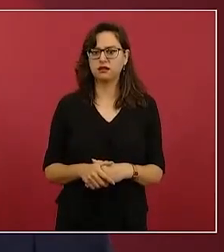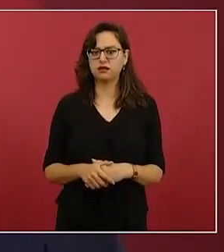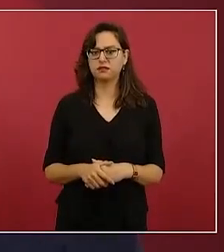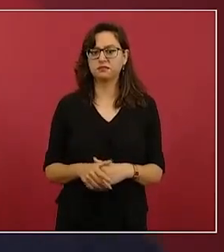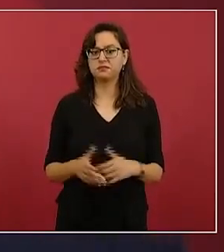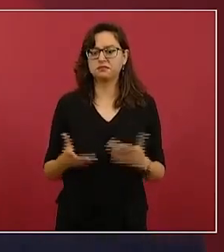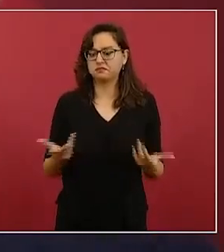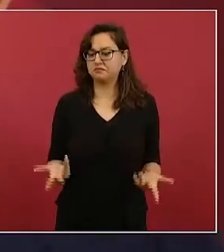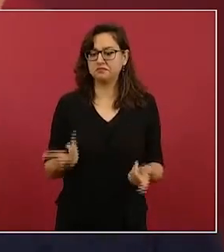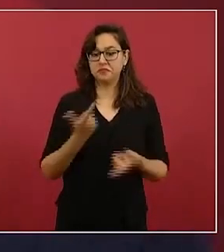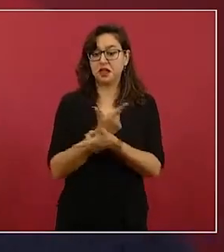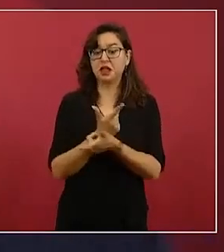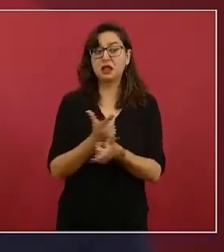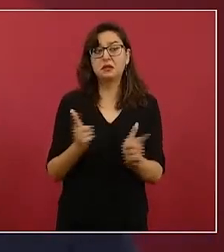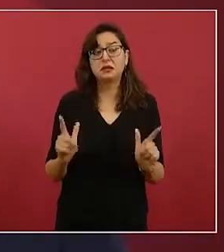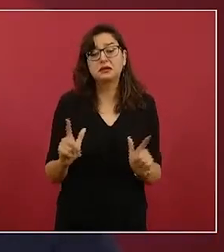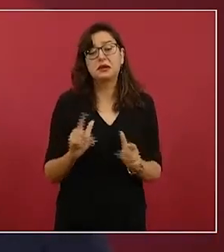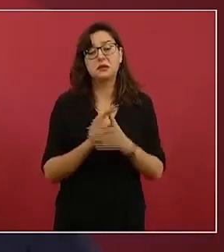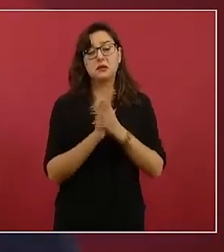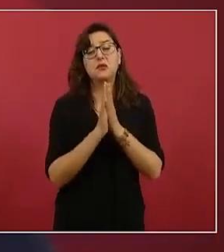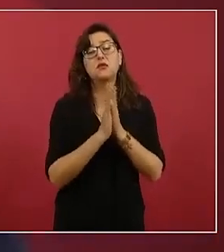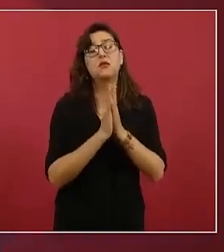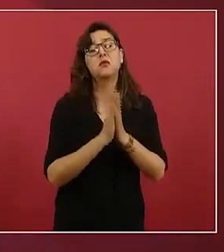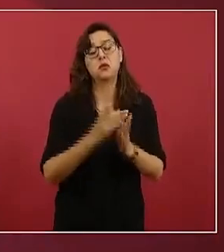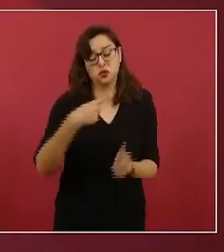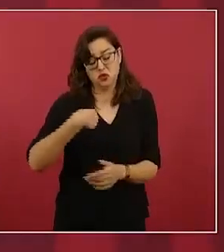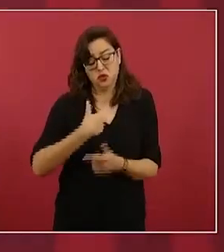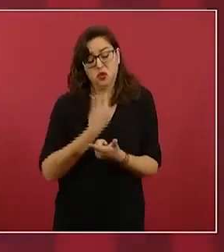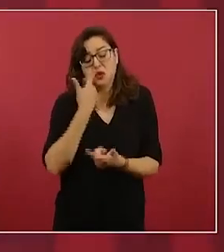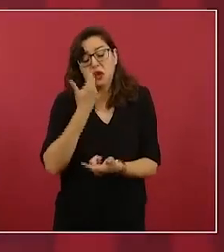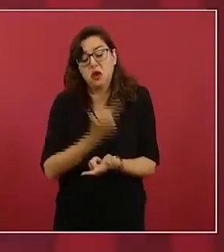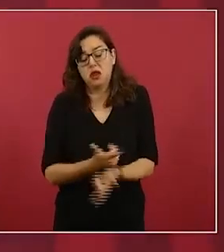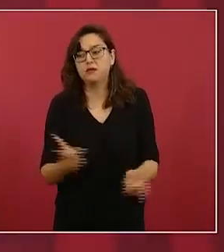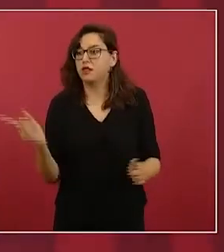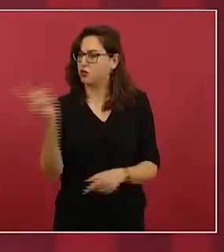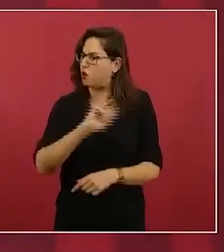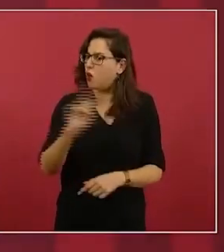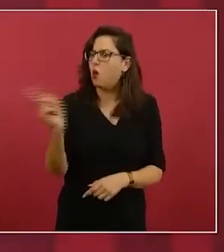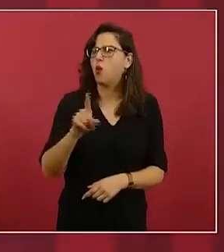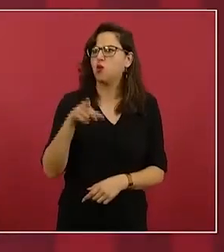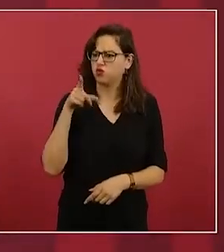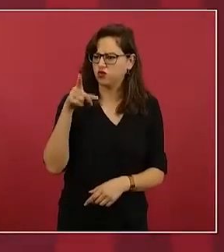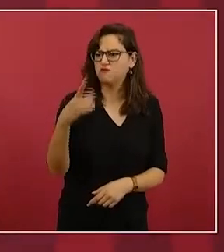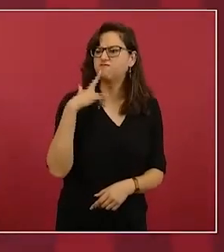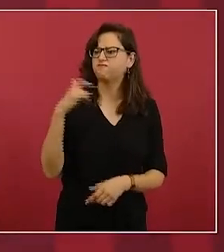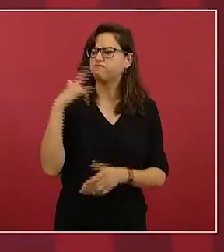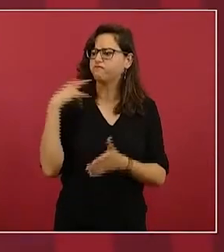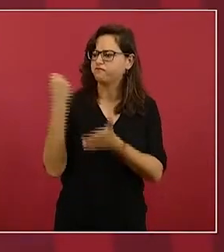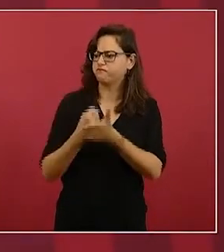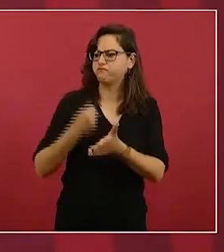que la libertad no se implora, la libertad se conquista.